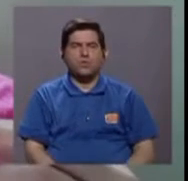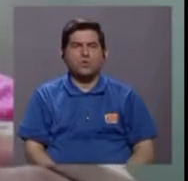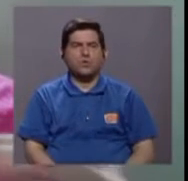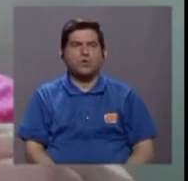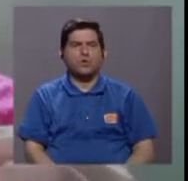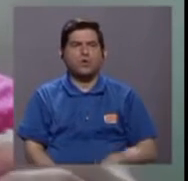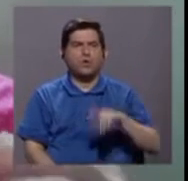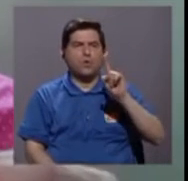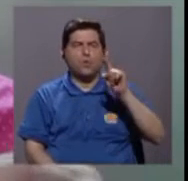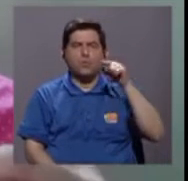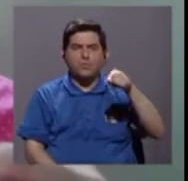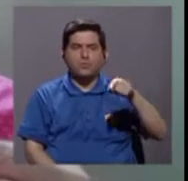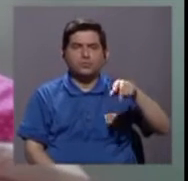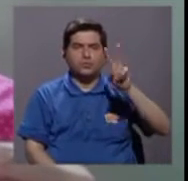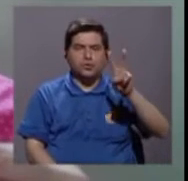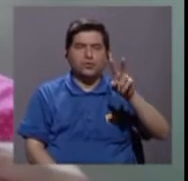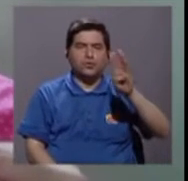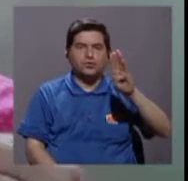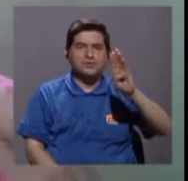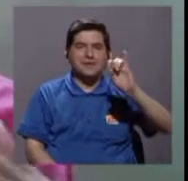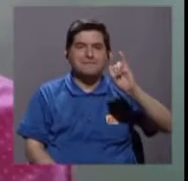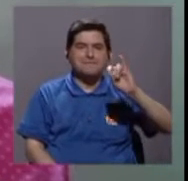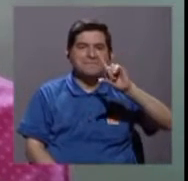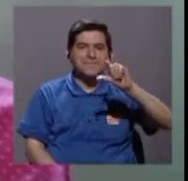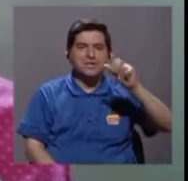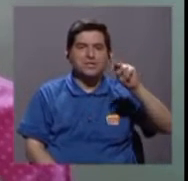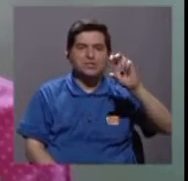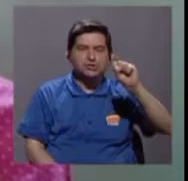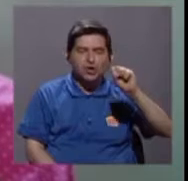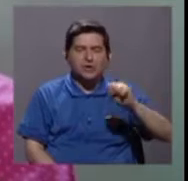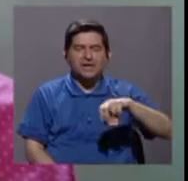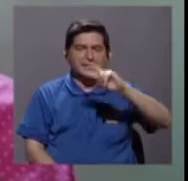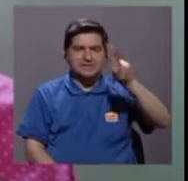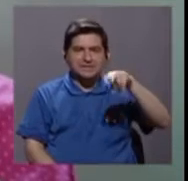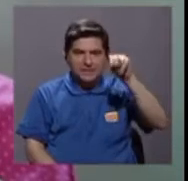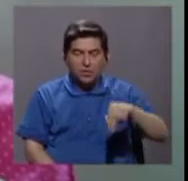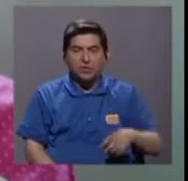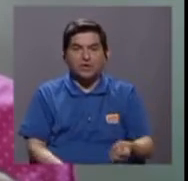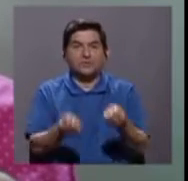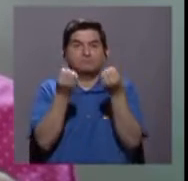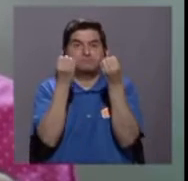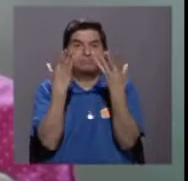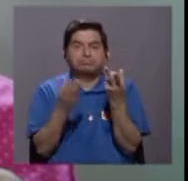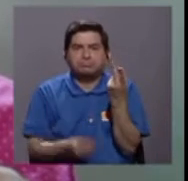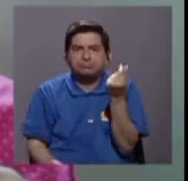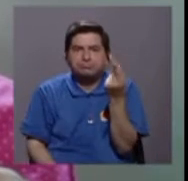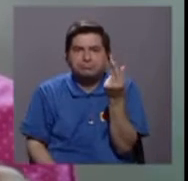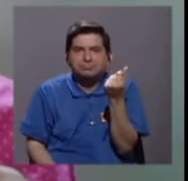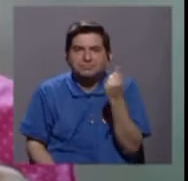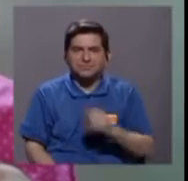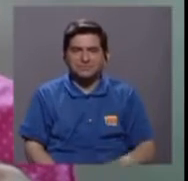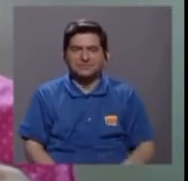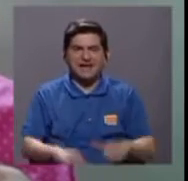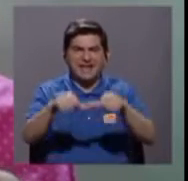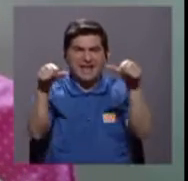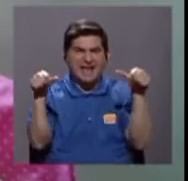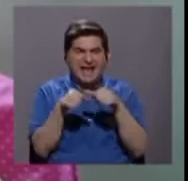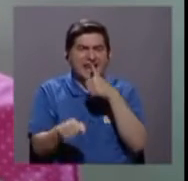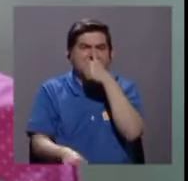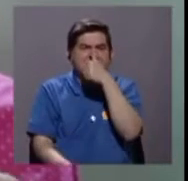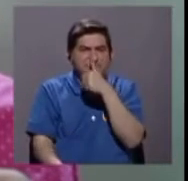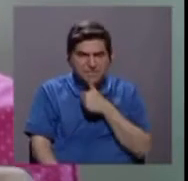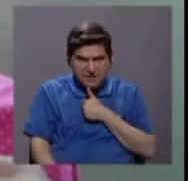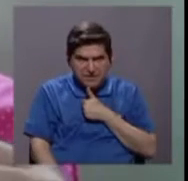1.2 billones de colones, es todo el dinero del mundo, porque obviamente el sector